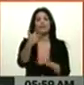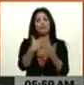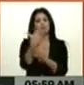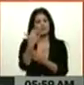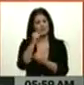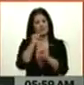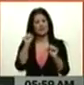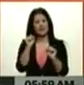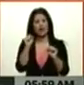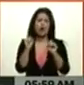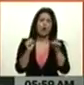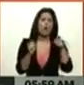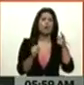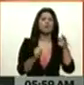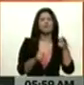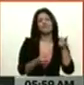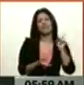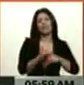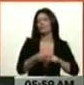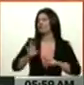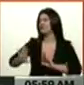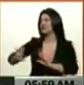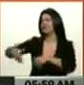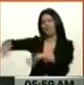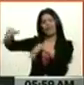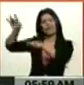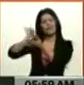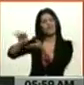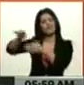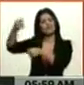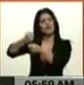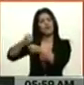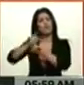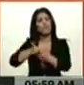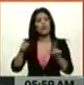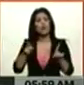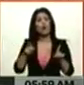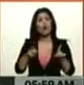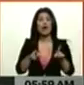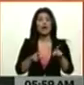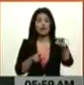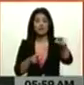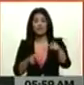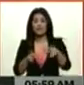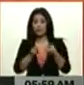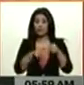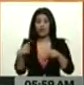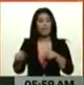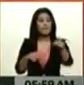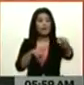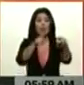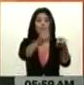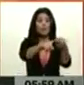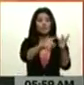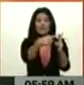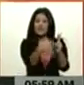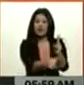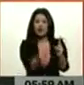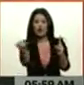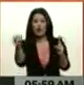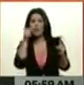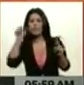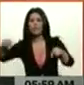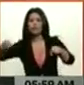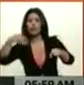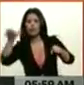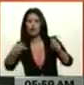O lo para la mujer ahí, bájate la cama, ya venía fastidiando a trabajar. Pero esa muchacha que perdió su esposo, se levanta todos los días a la mañana, está en el